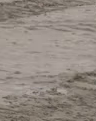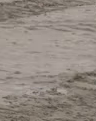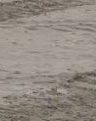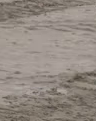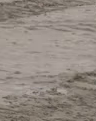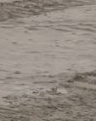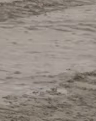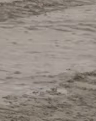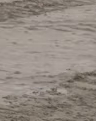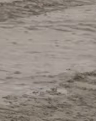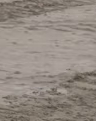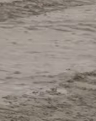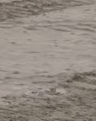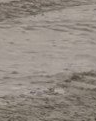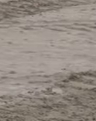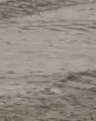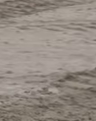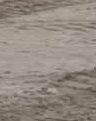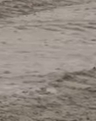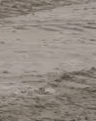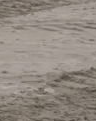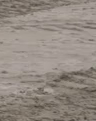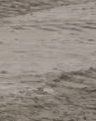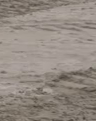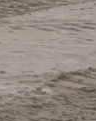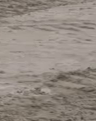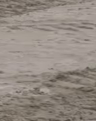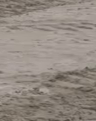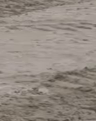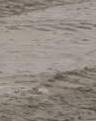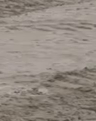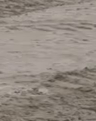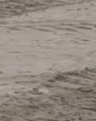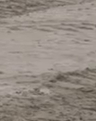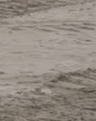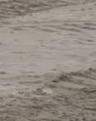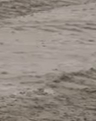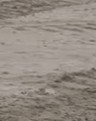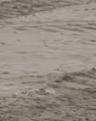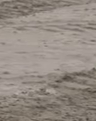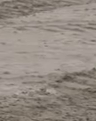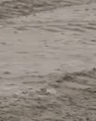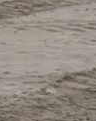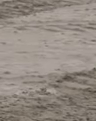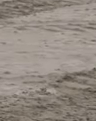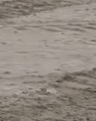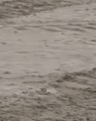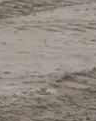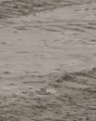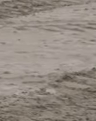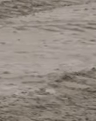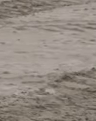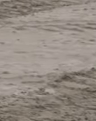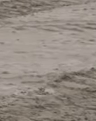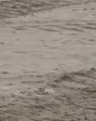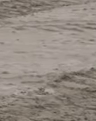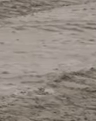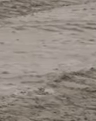plantas químicas. Estoy donde se van a instalar las plantas químicas y hoy vamos a ver el reporte que vamos a mostrar por un